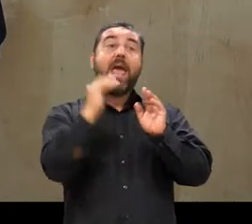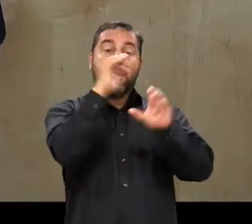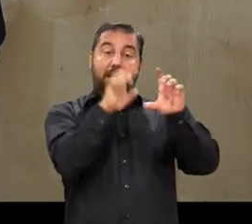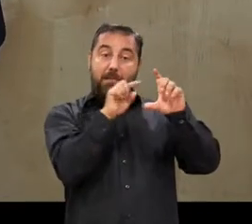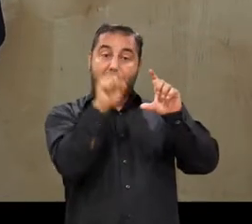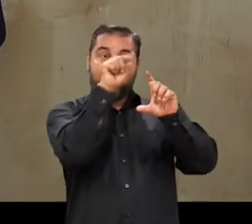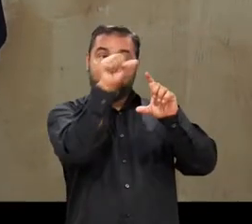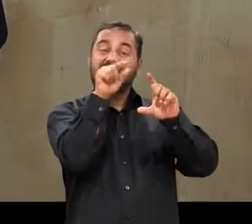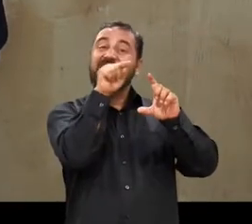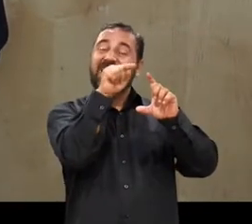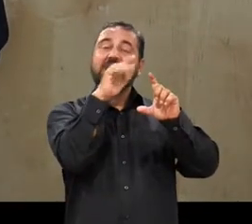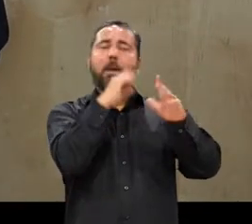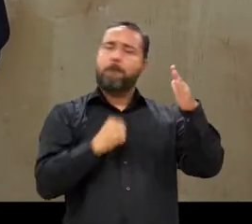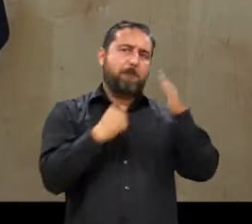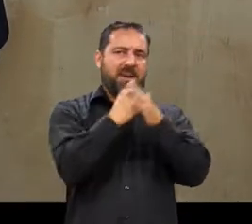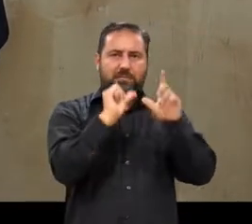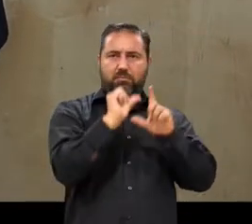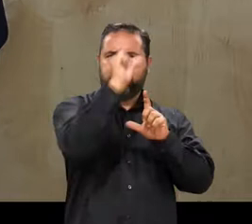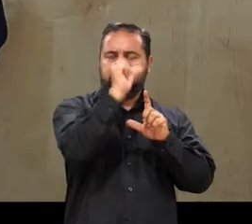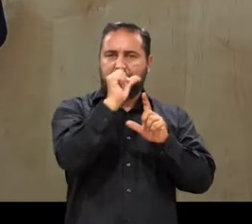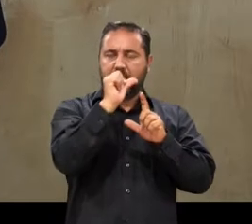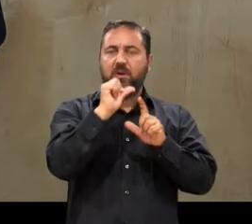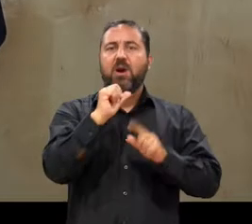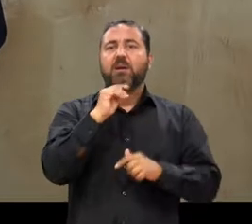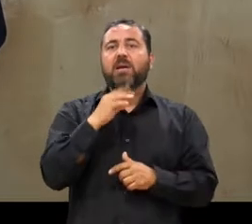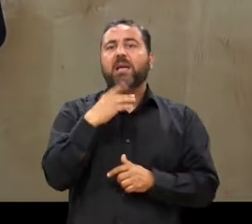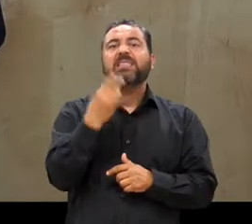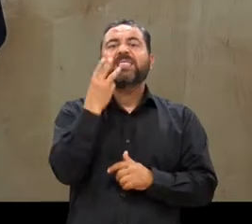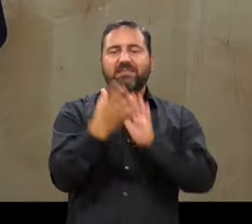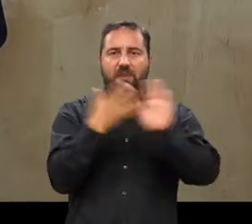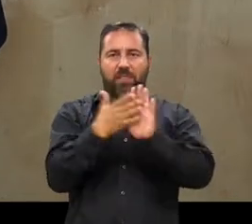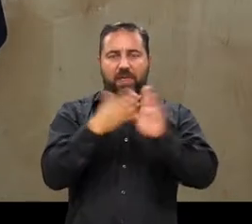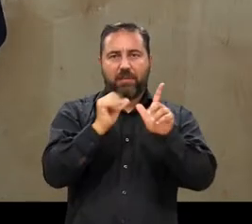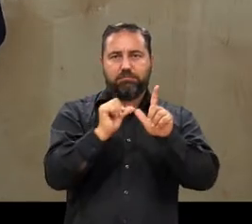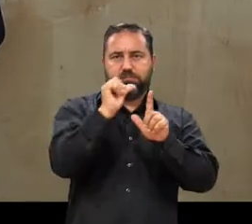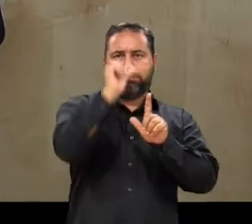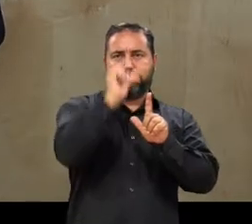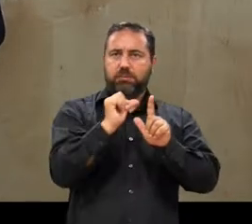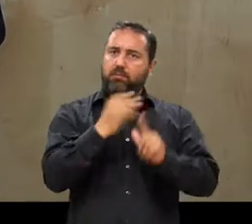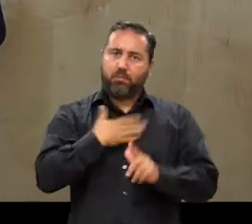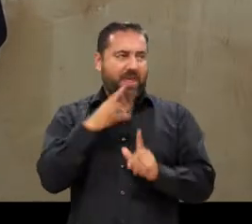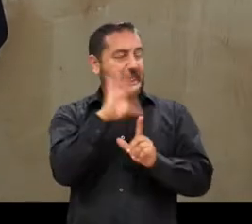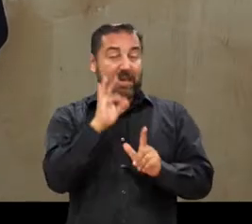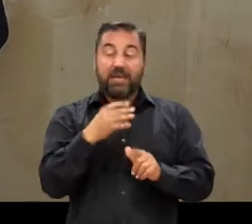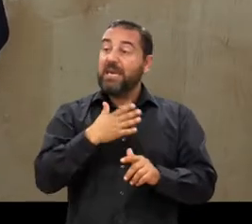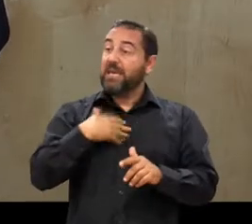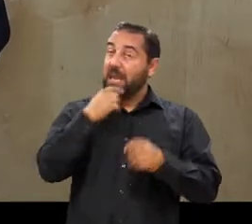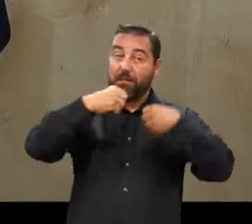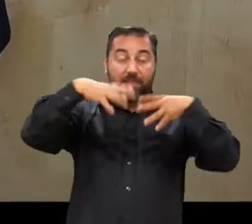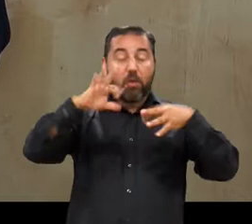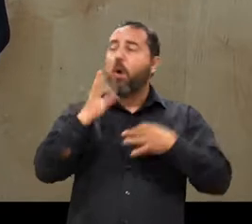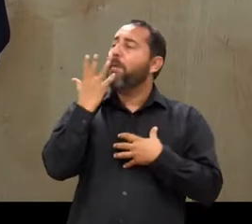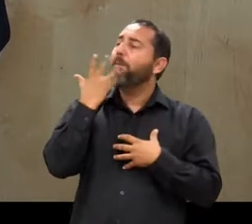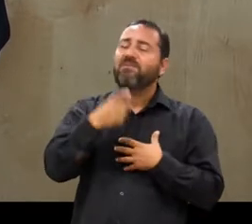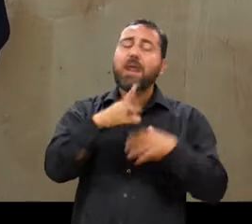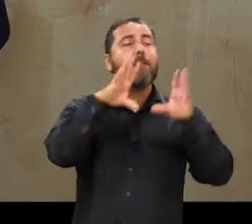en la parte superior sería la máxima potencia, ¿vale? Tendría tres velocidades, usted la puede elegir. ¿Quiere